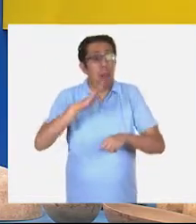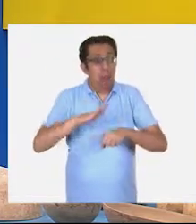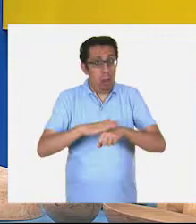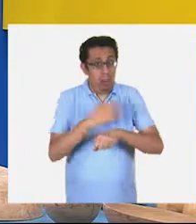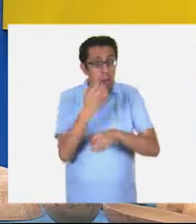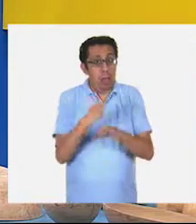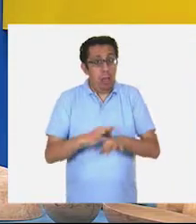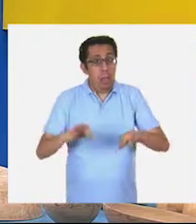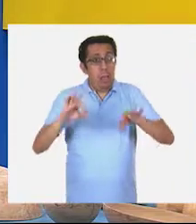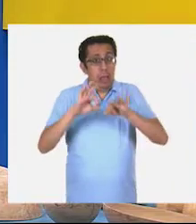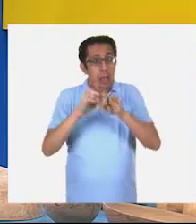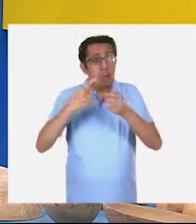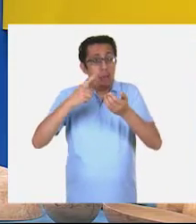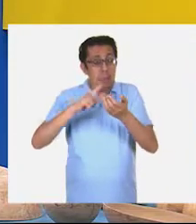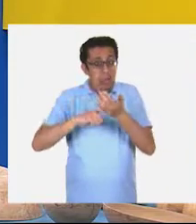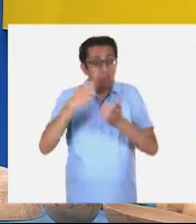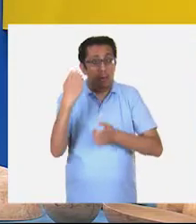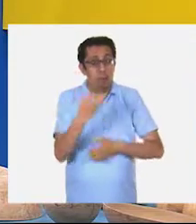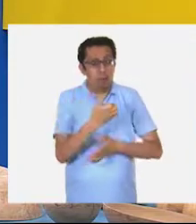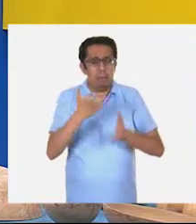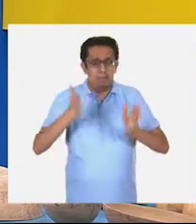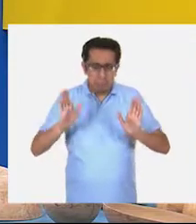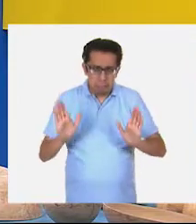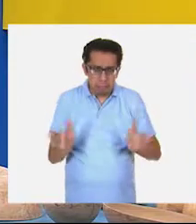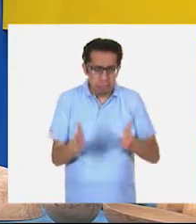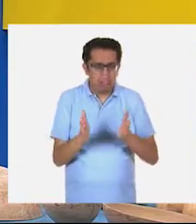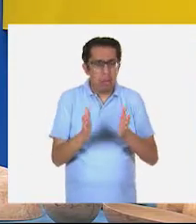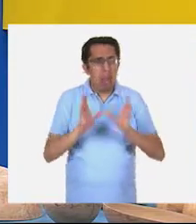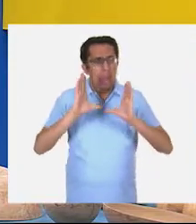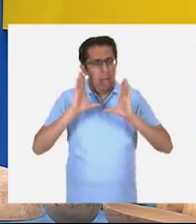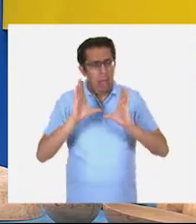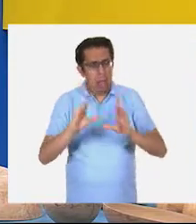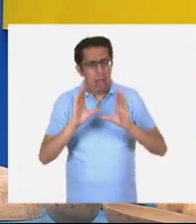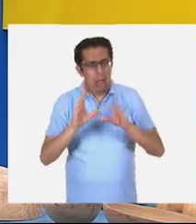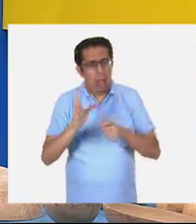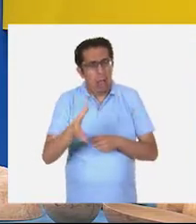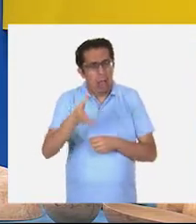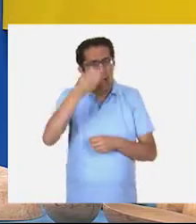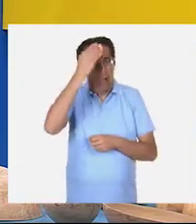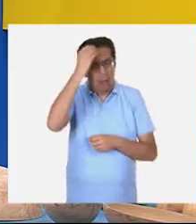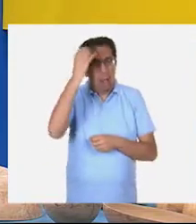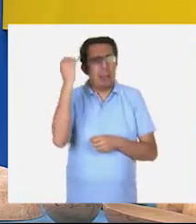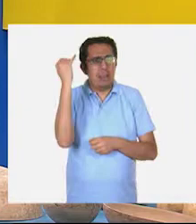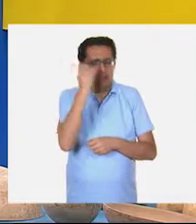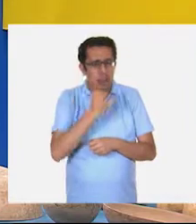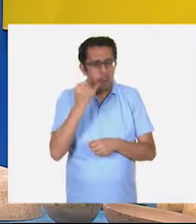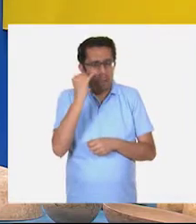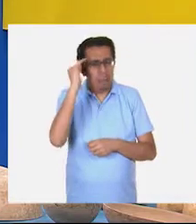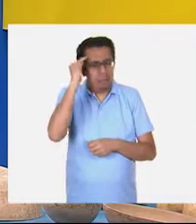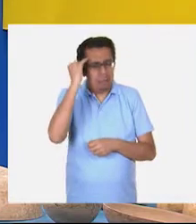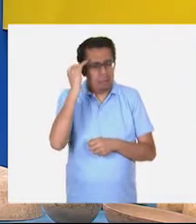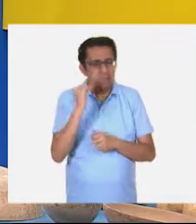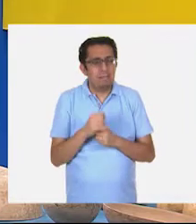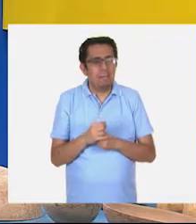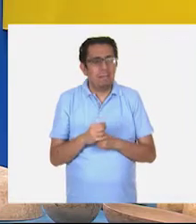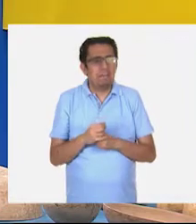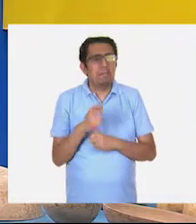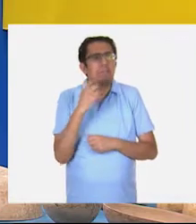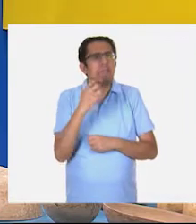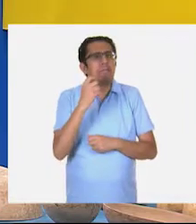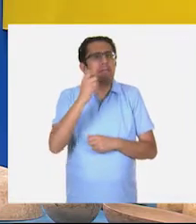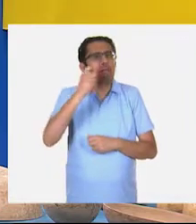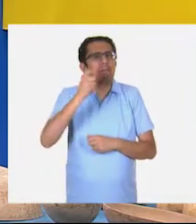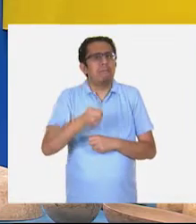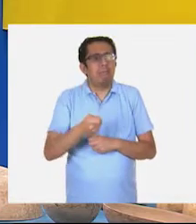las escuelas se promueva y se fortalezca la enseñanza y el aprendizaje en las lenguas originarias como una de